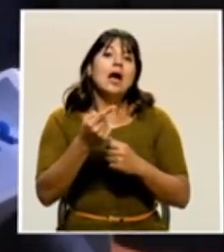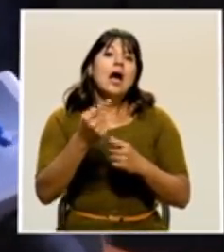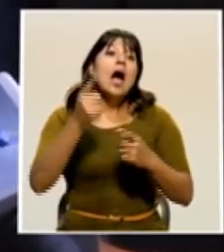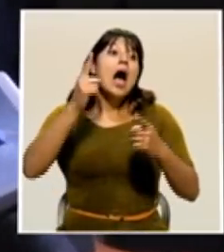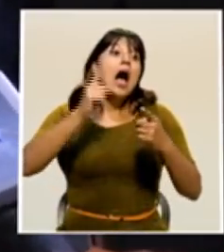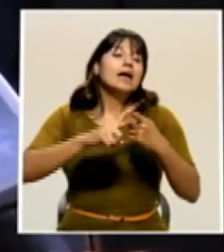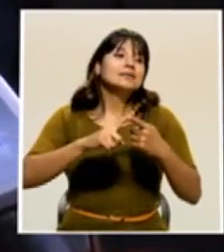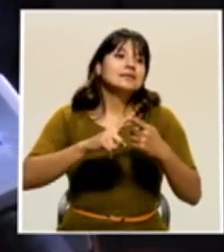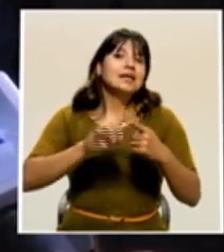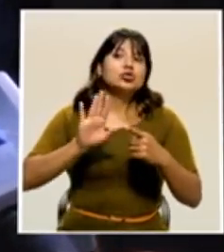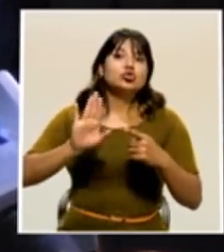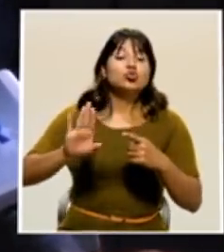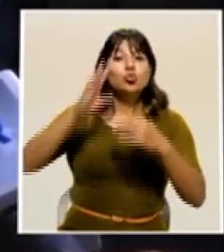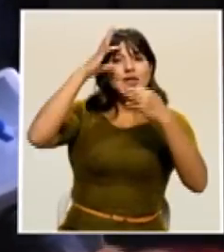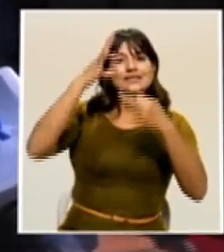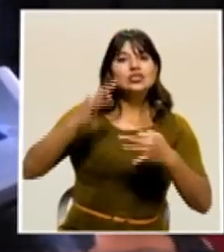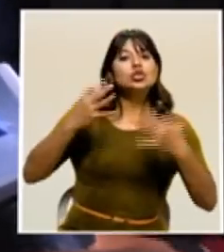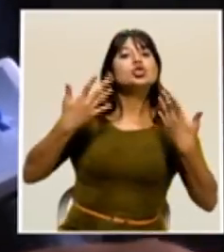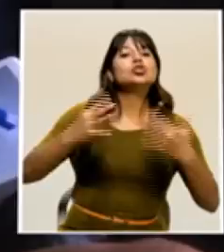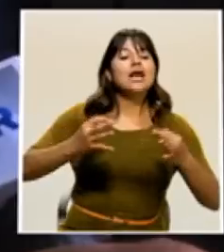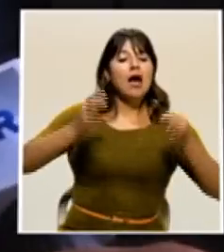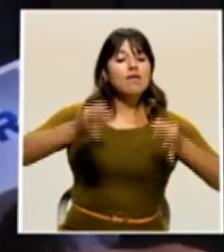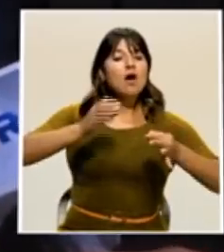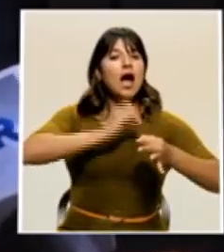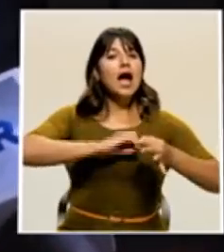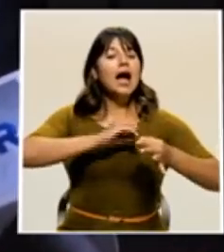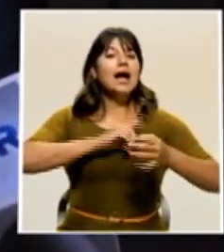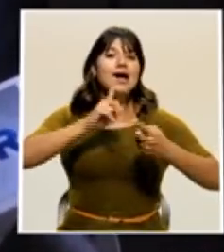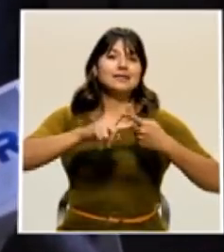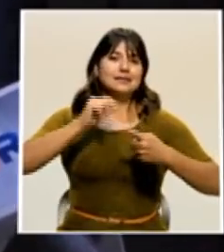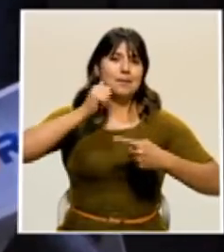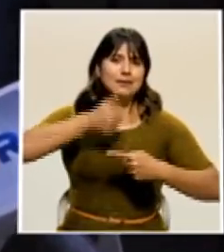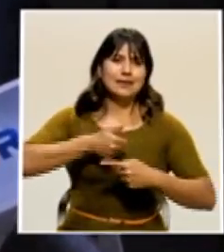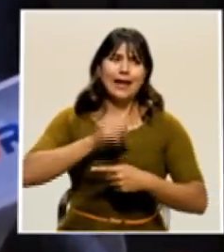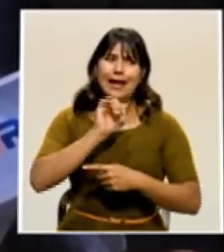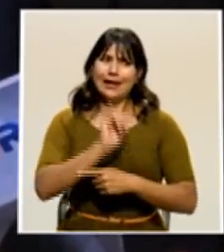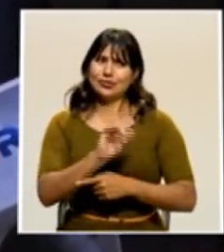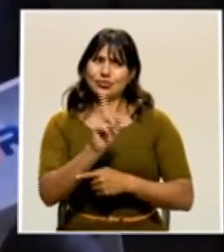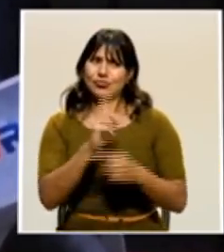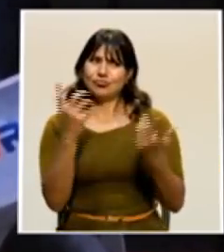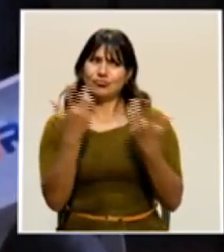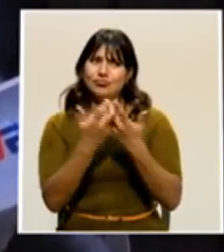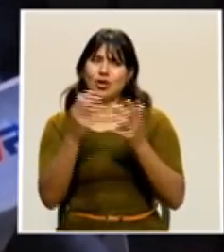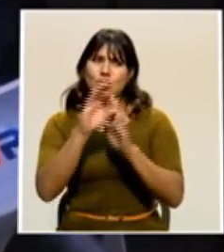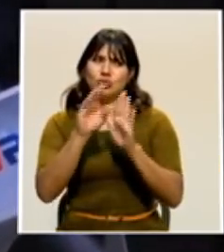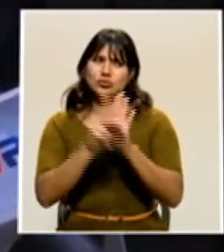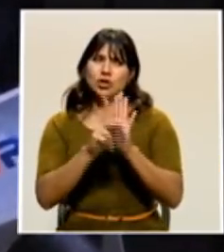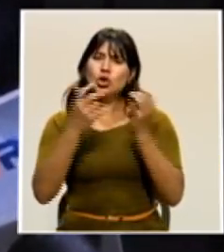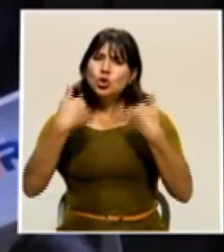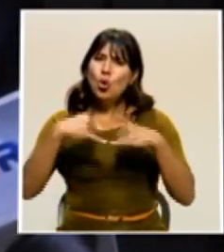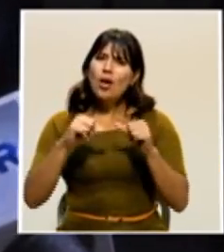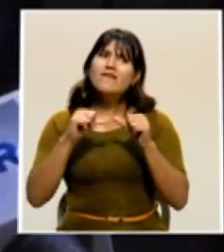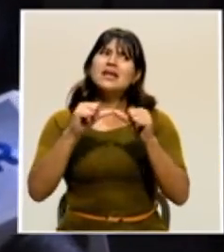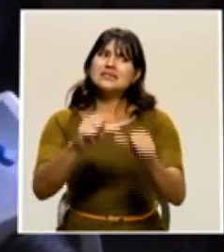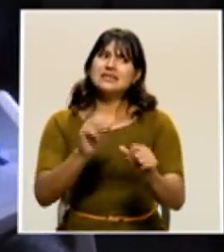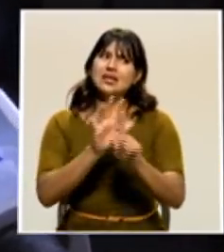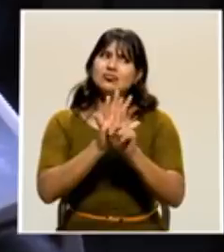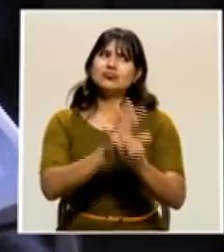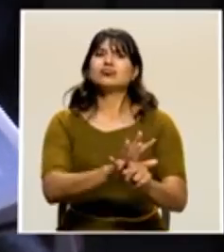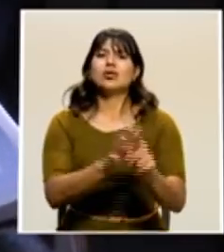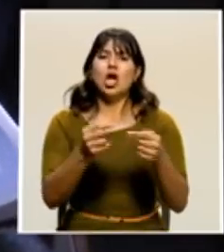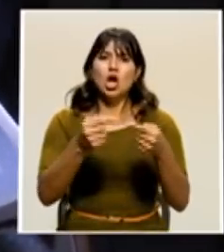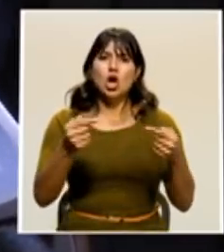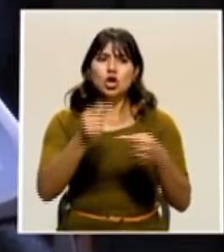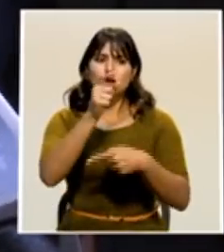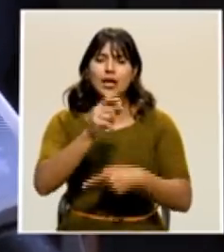firme hasta mañana. Eso es un asunto que es inconstitucional. Sigue la persecución contra Juan Carlos Bolaños, porque no